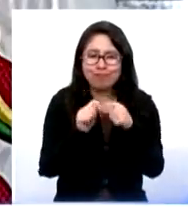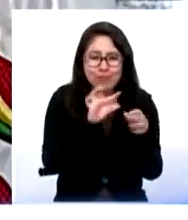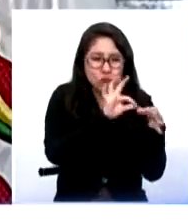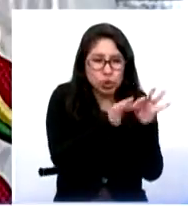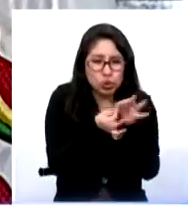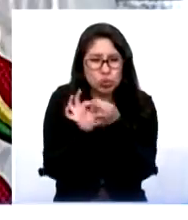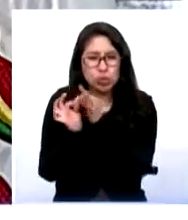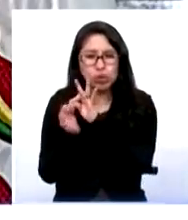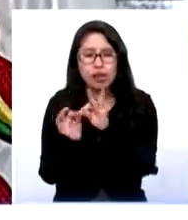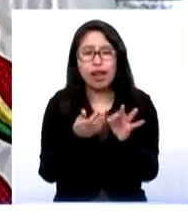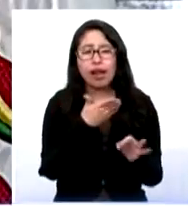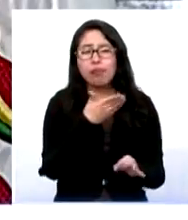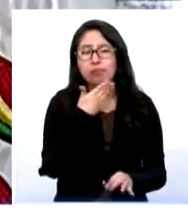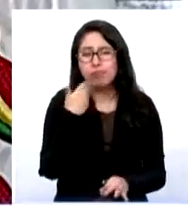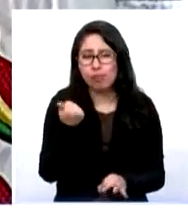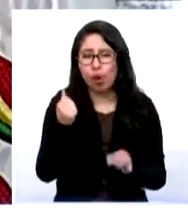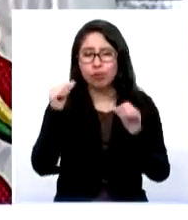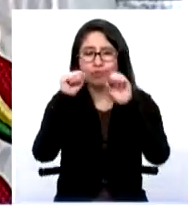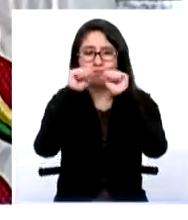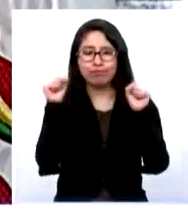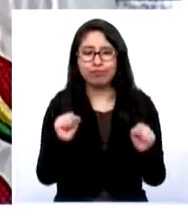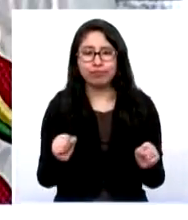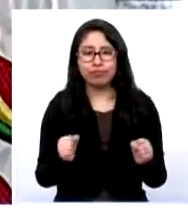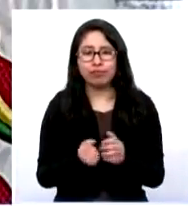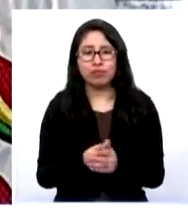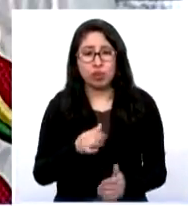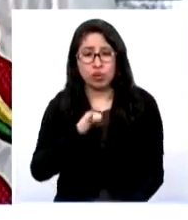dificultades que tenemos. Me parece